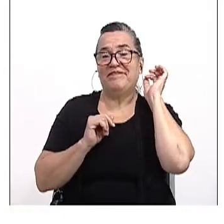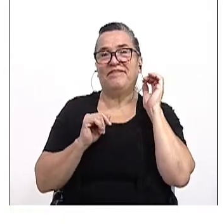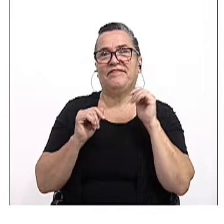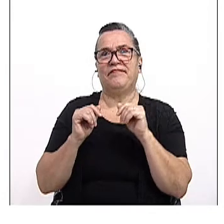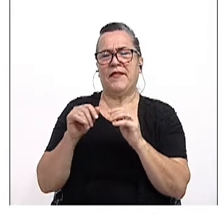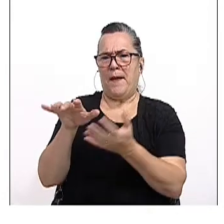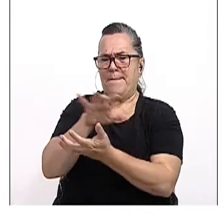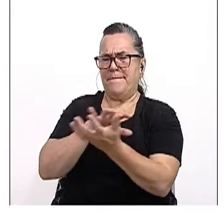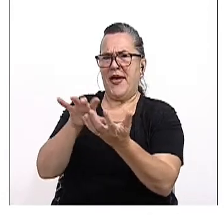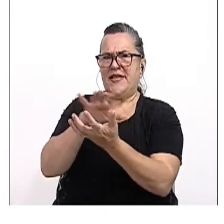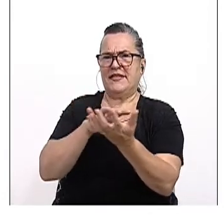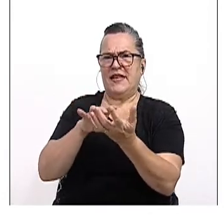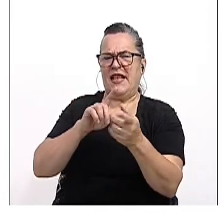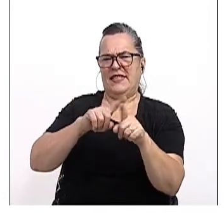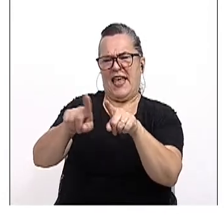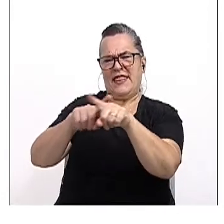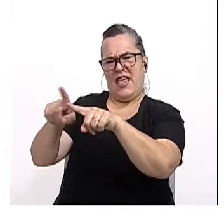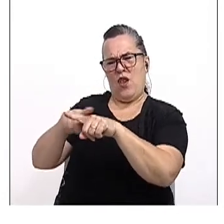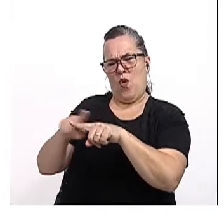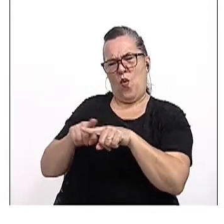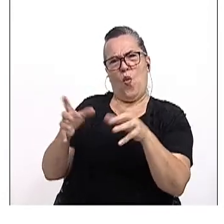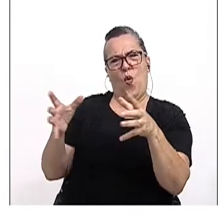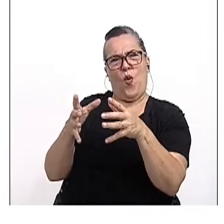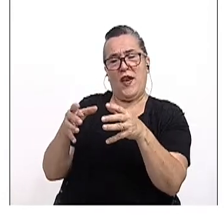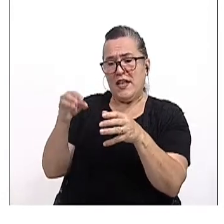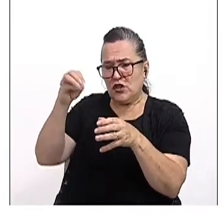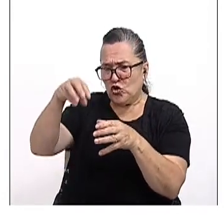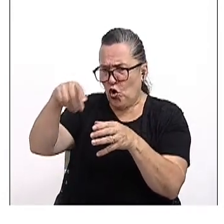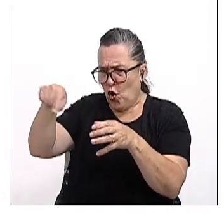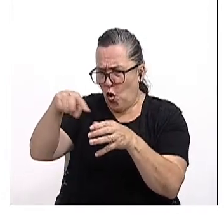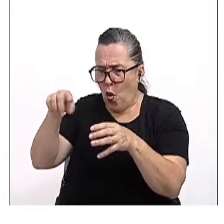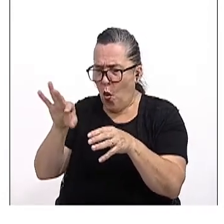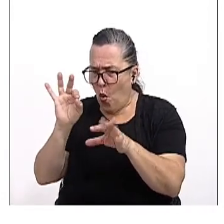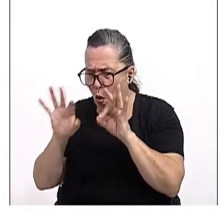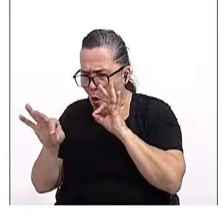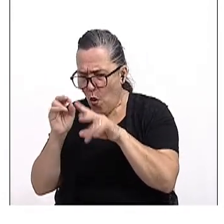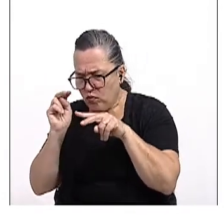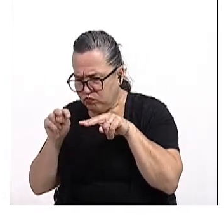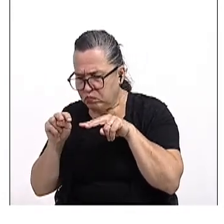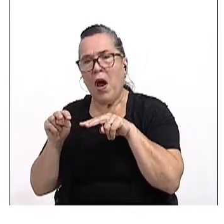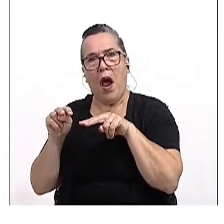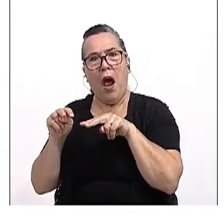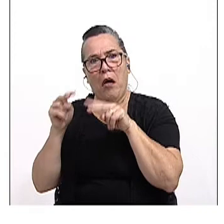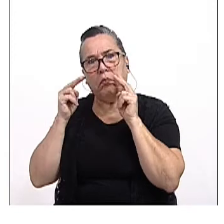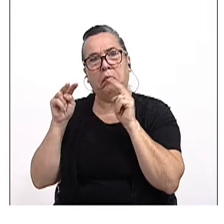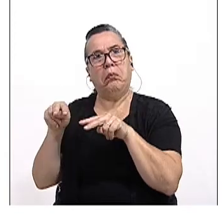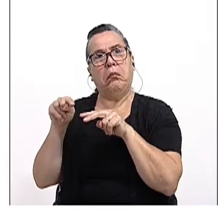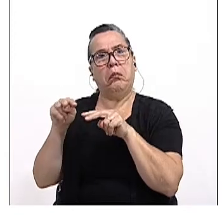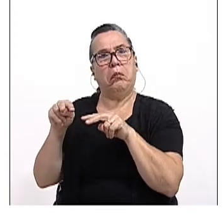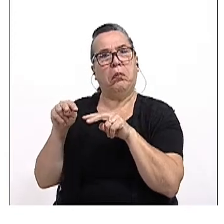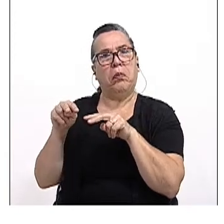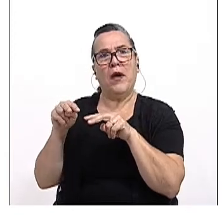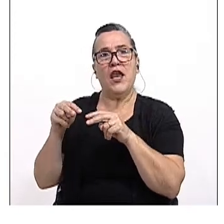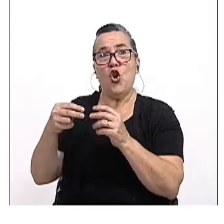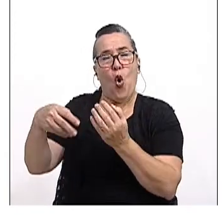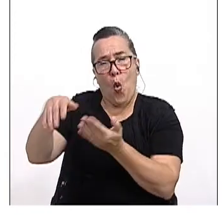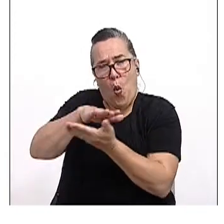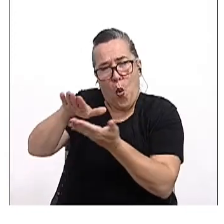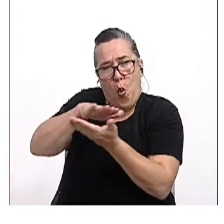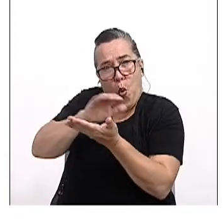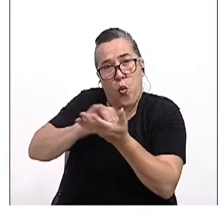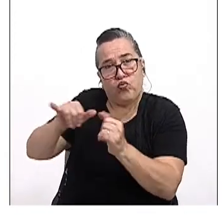En las mezclas heterogéneas, los componentes se pueden distinguir visualmente y no se distribuyen de forma